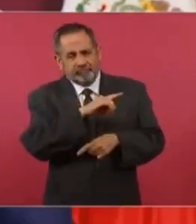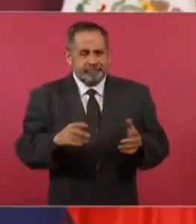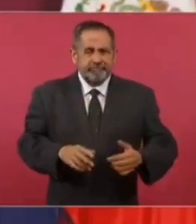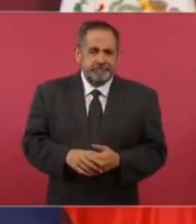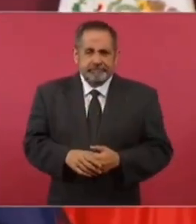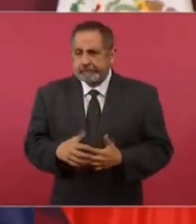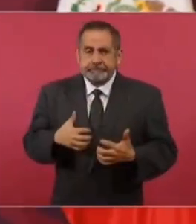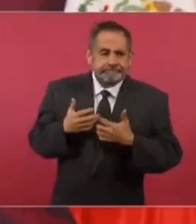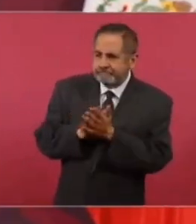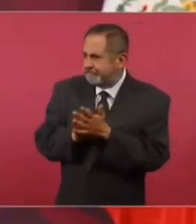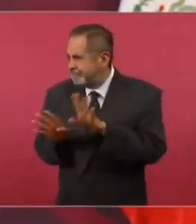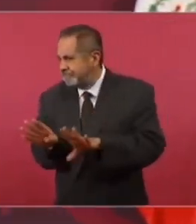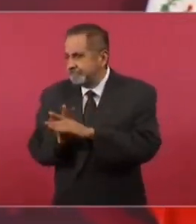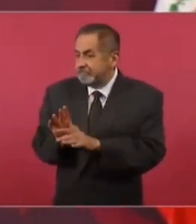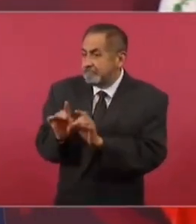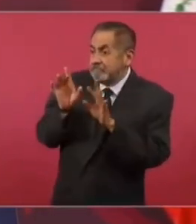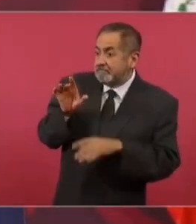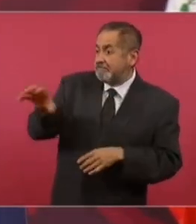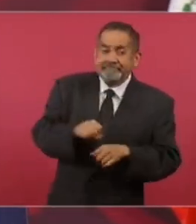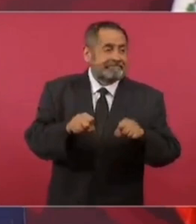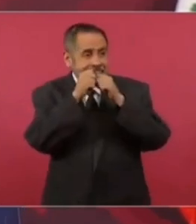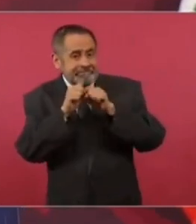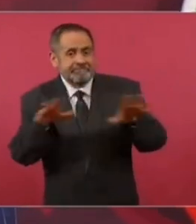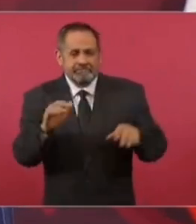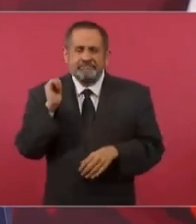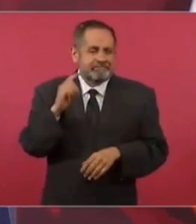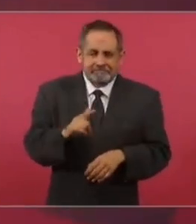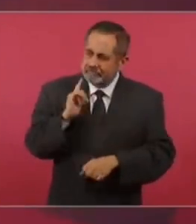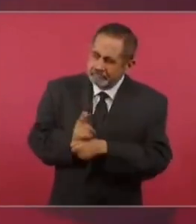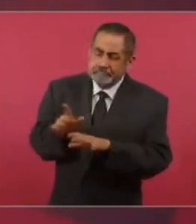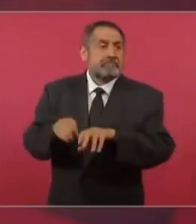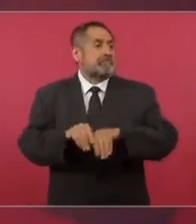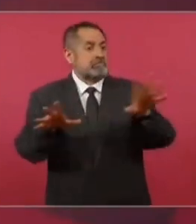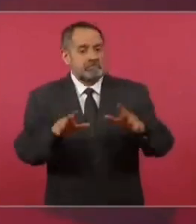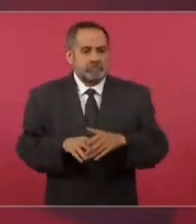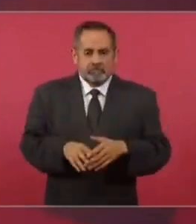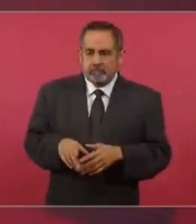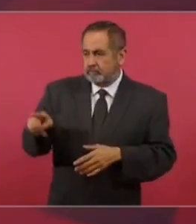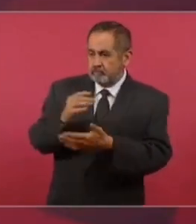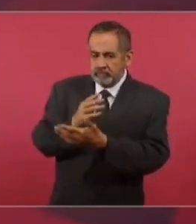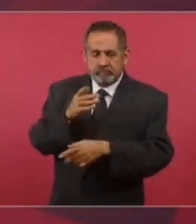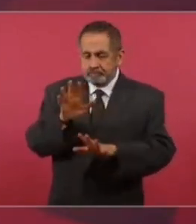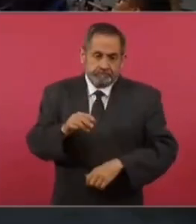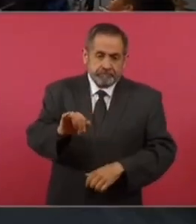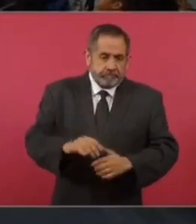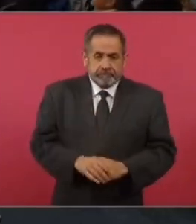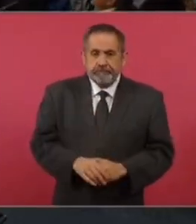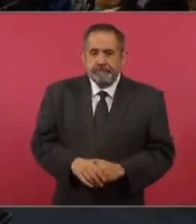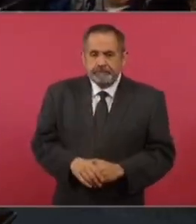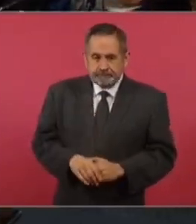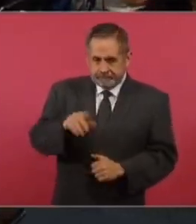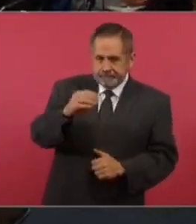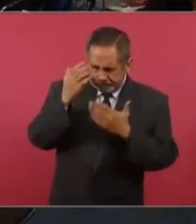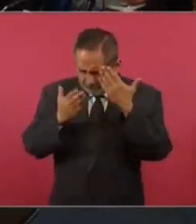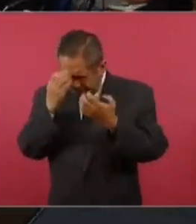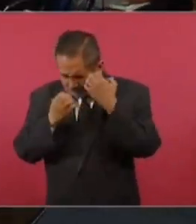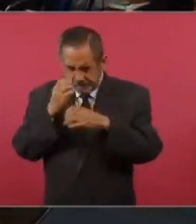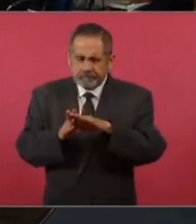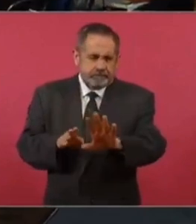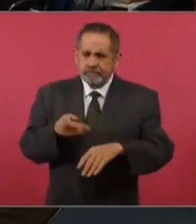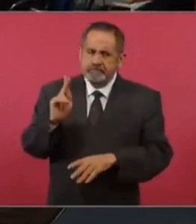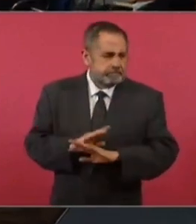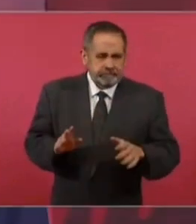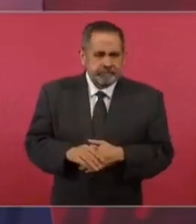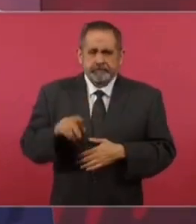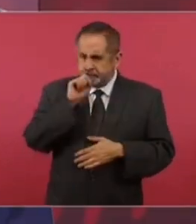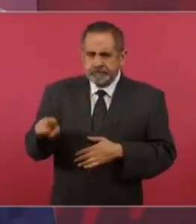jefes andan buscando, ¿no? Y si encuentran algo y es una injusticia, se actúa. Se va a analizar, pero de entrada,